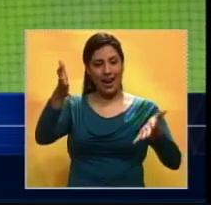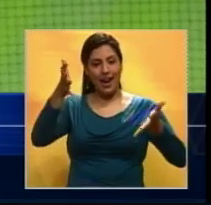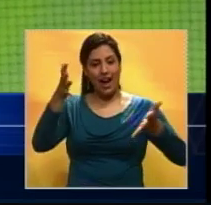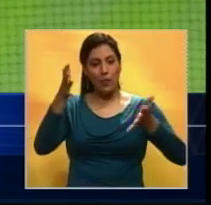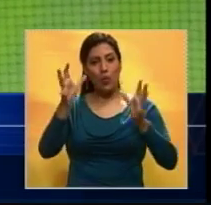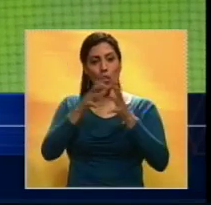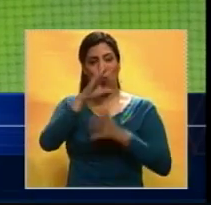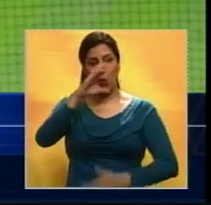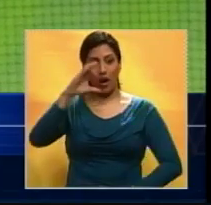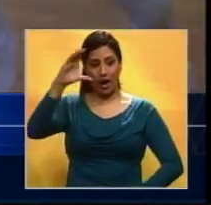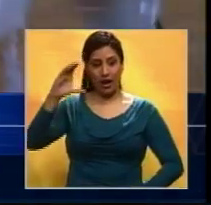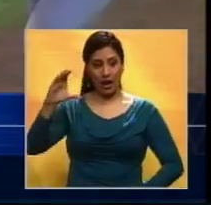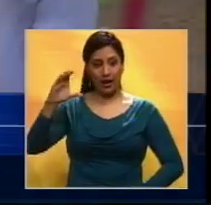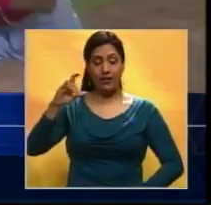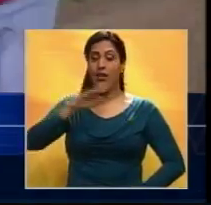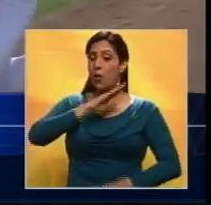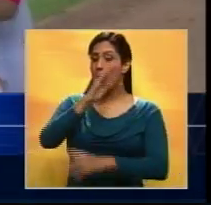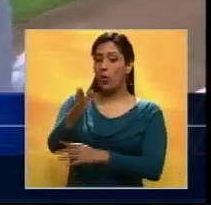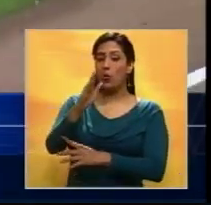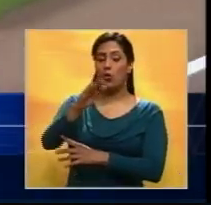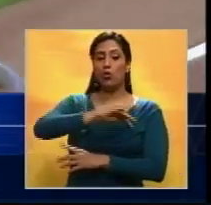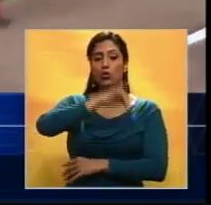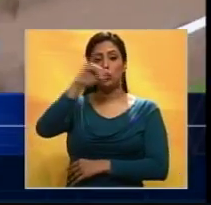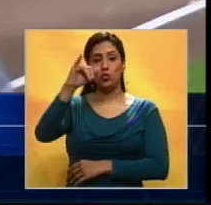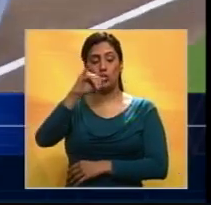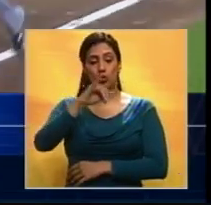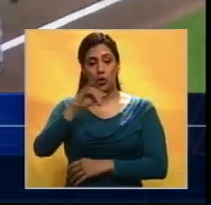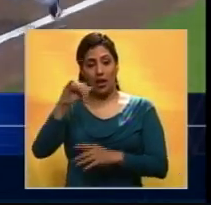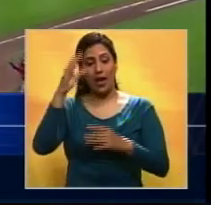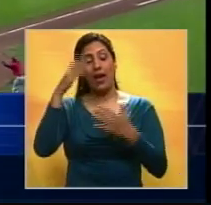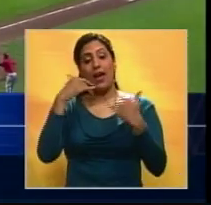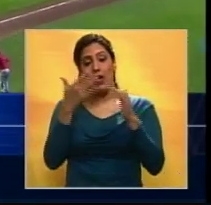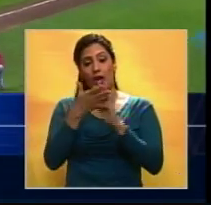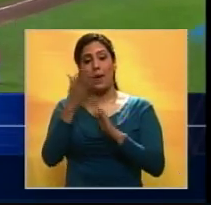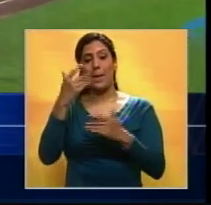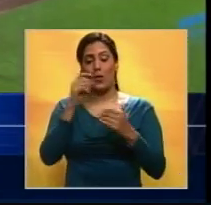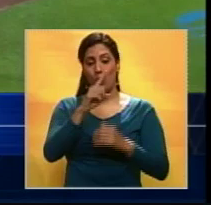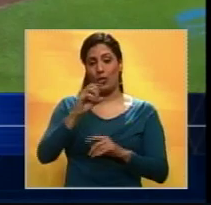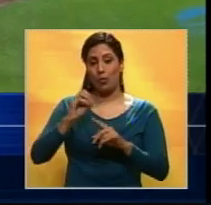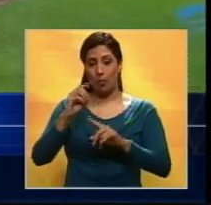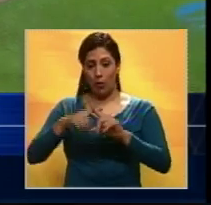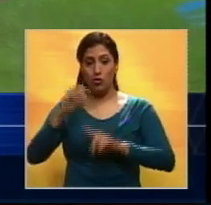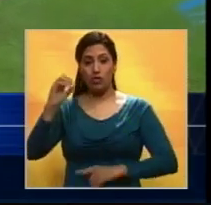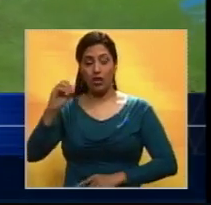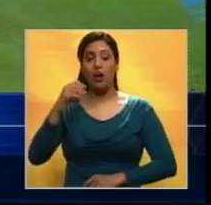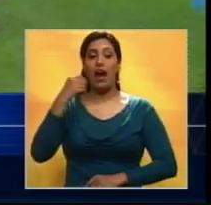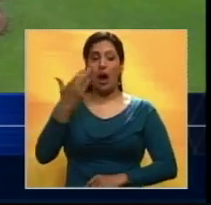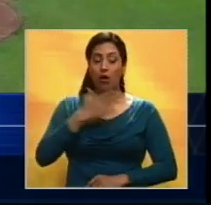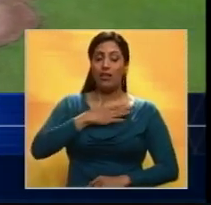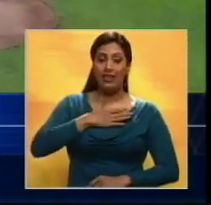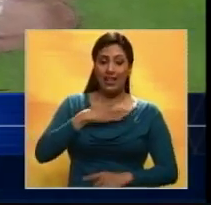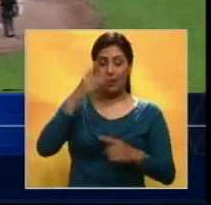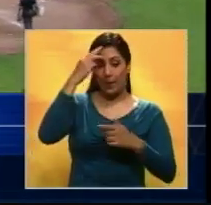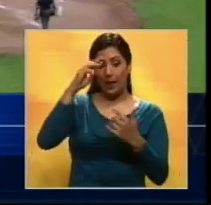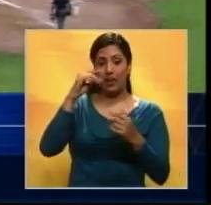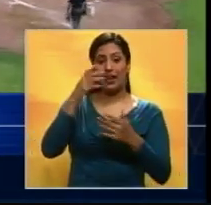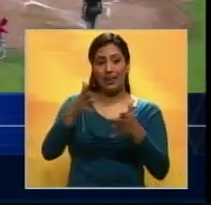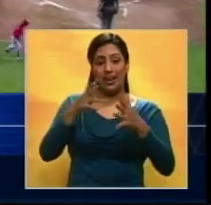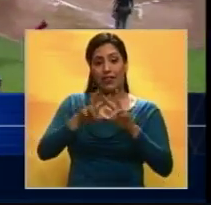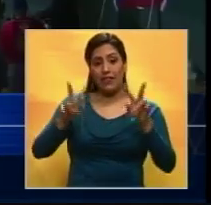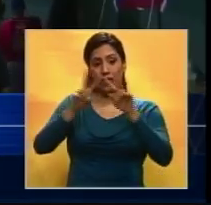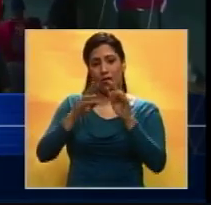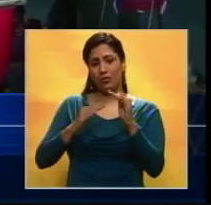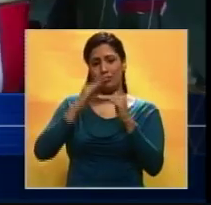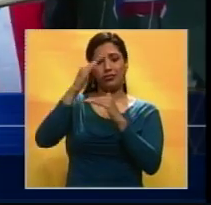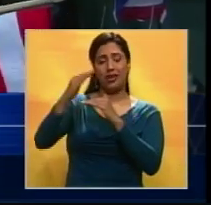Serie del Caribe en Culiacán tras derrotar a Águilas en Mexicali de México 1-0. Jonathan Morales remolcó la carrera de la victoria con un